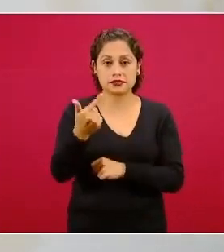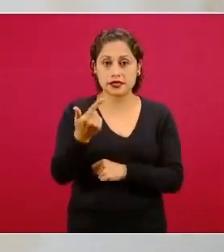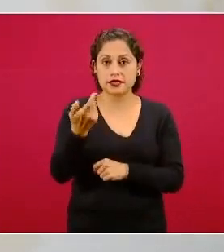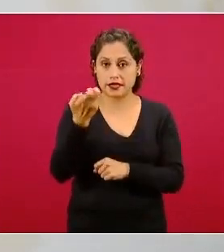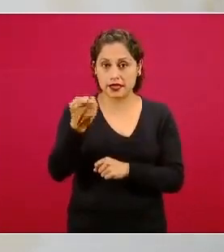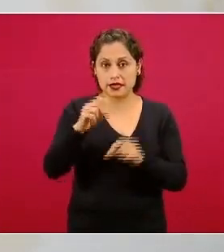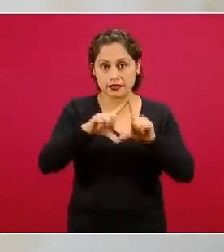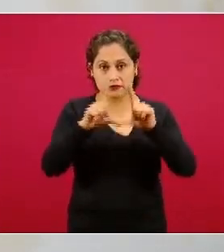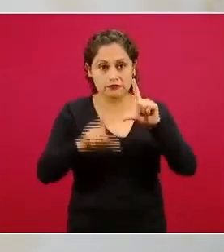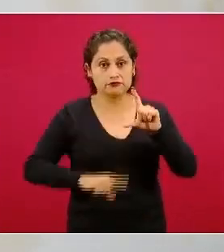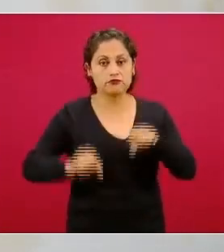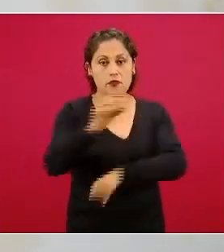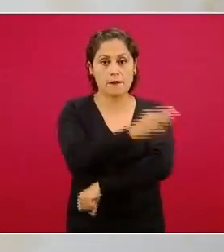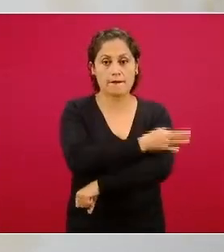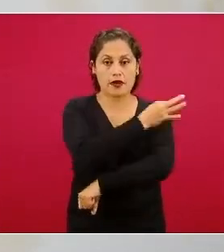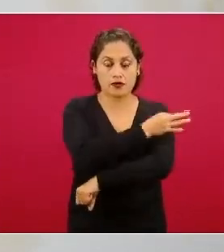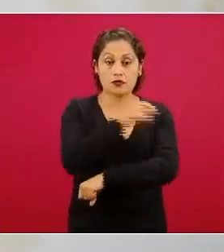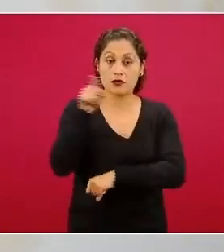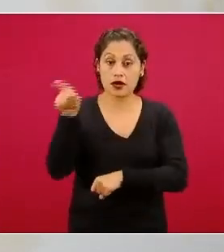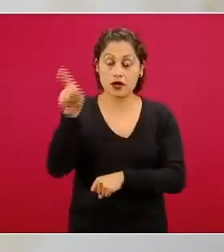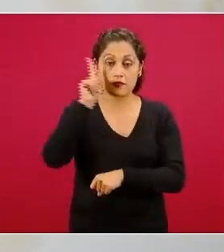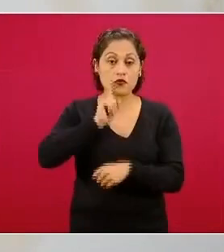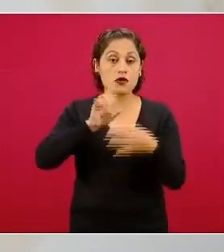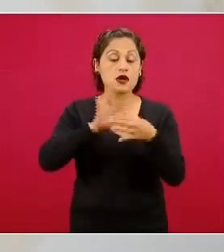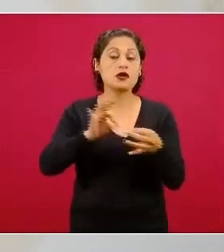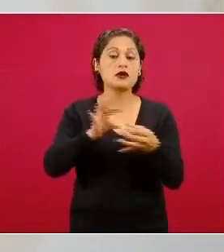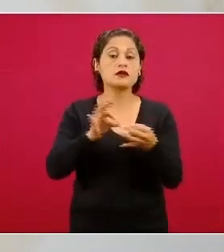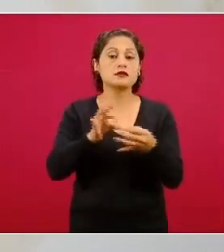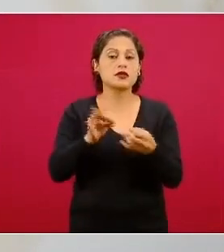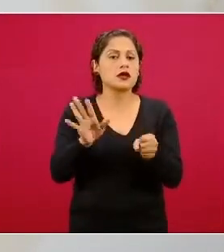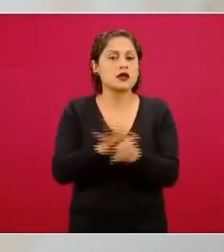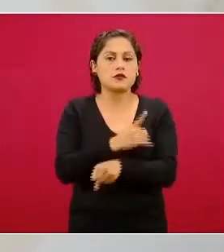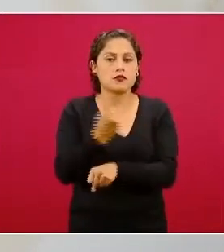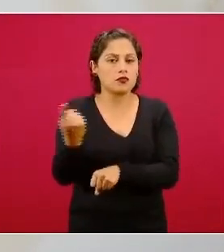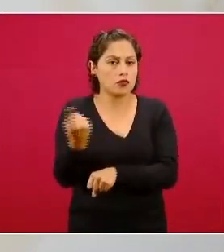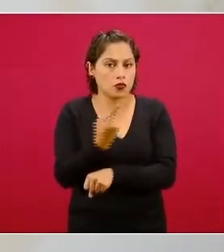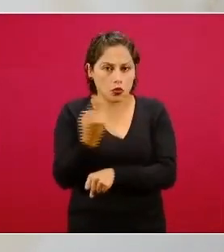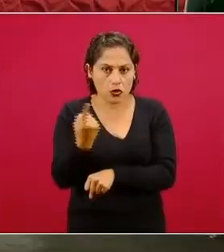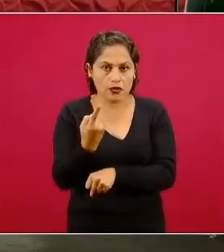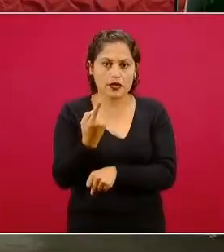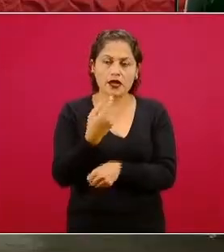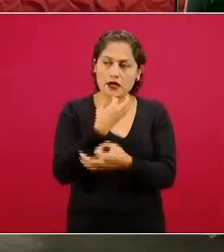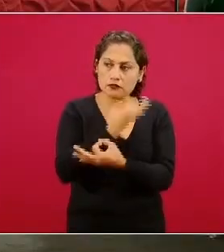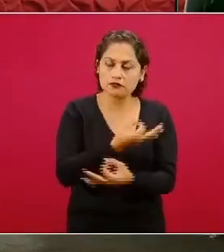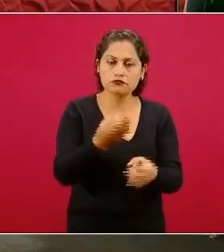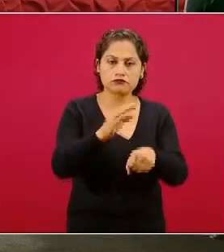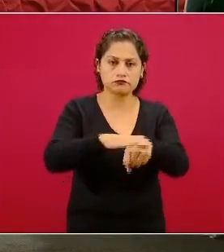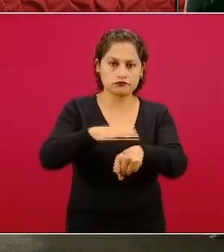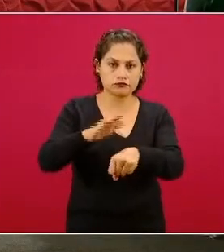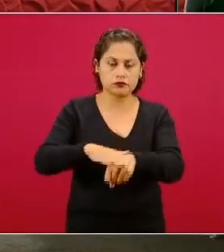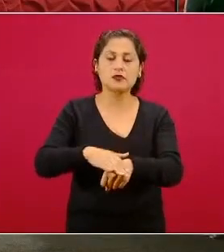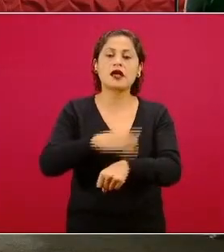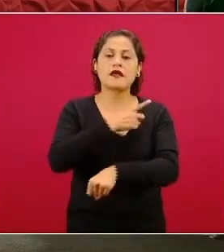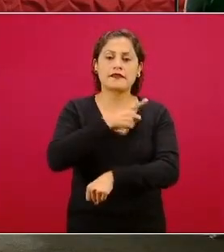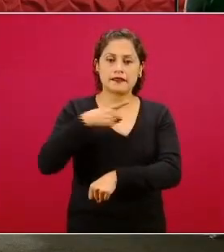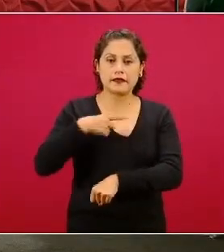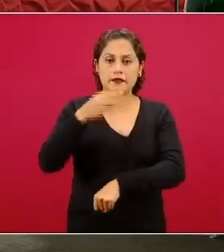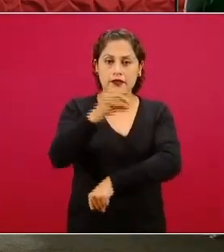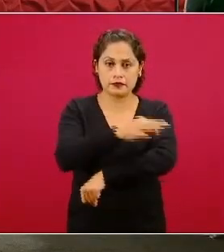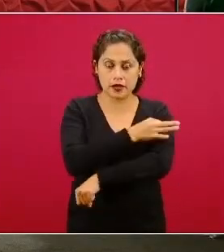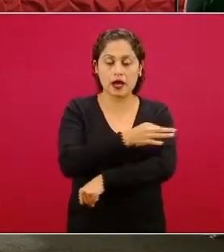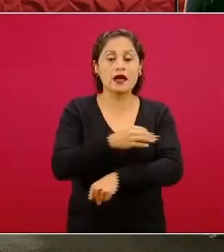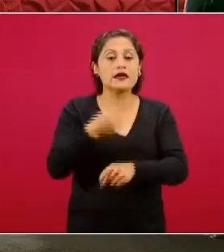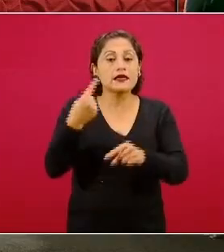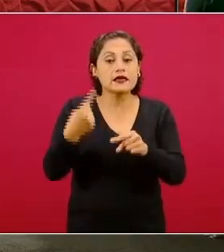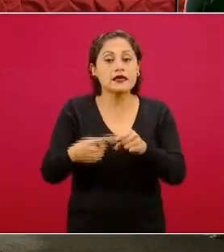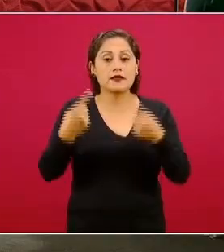Nos especificará por qué se ha definido así y cuáles son los grupos de riesgo a los que se debe